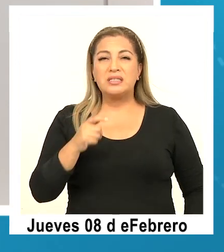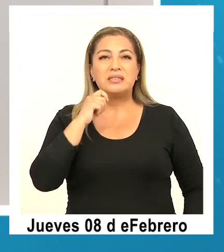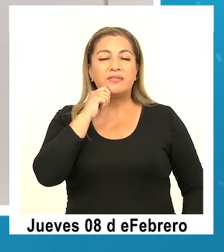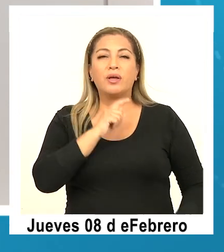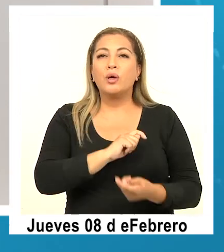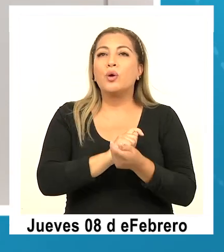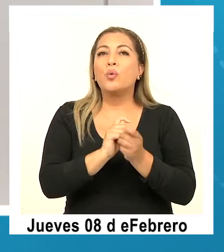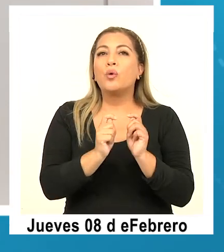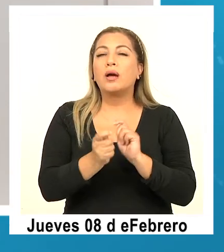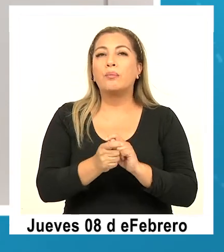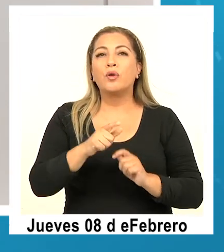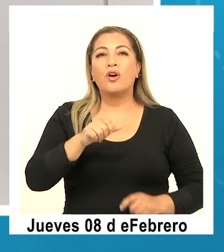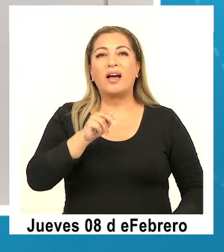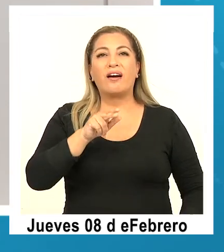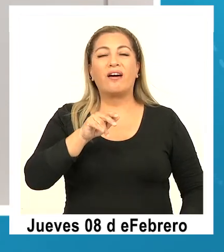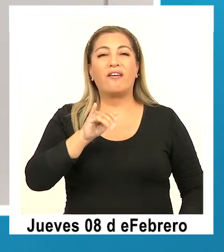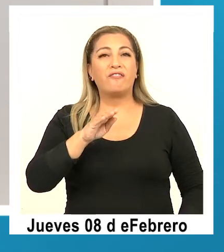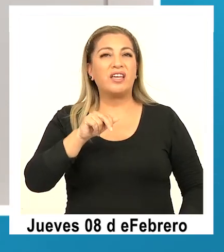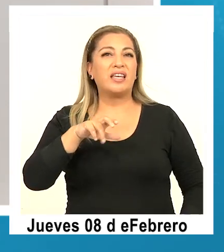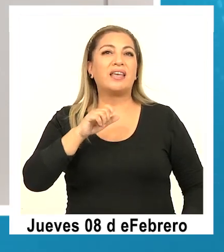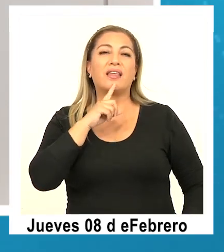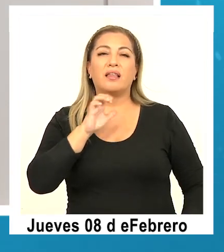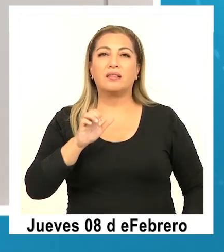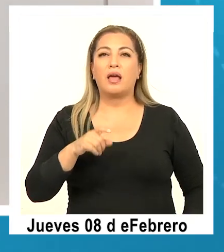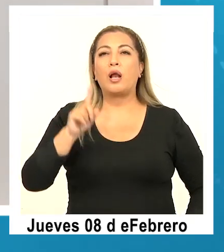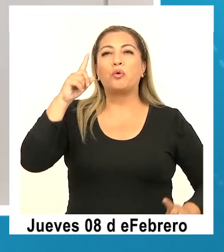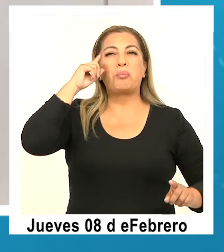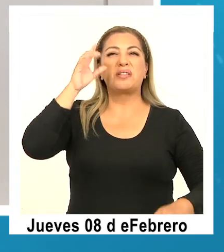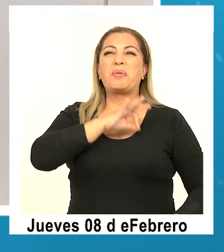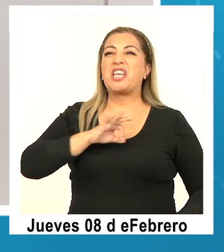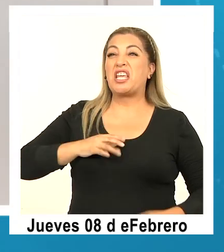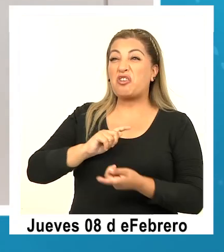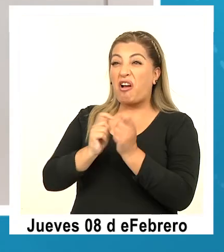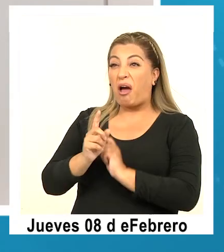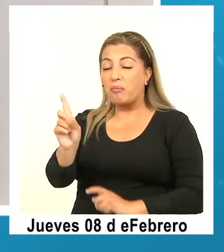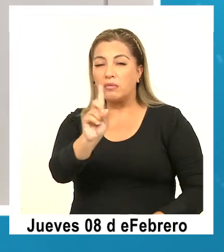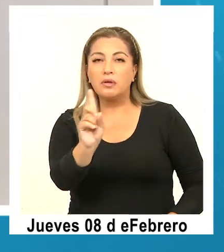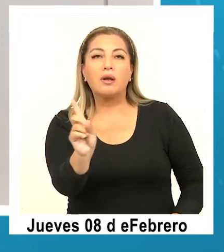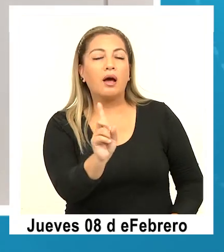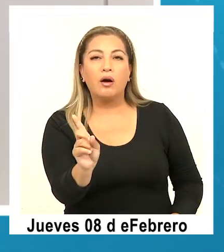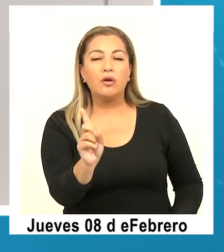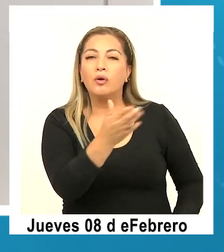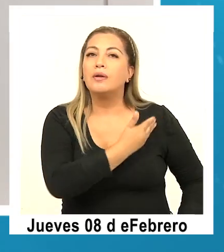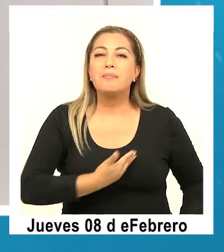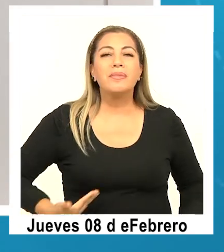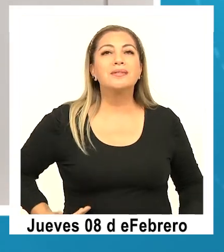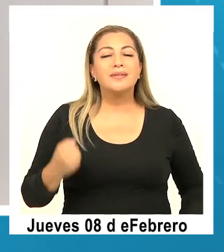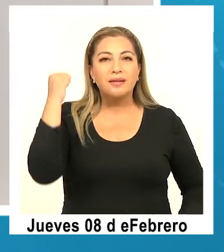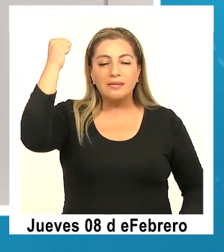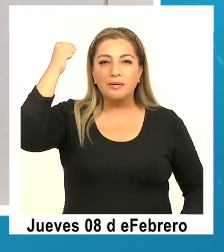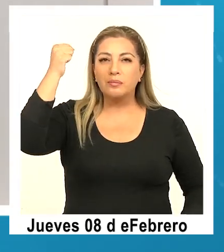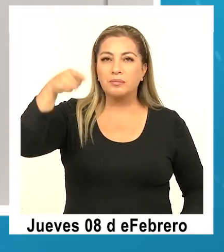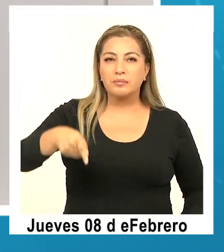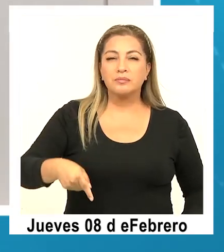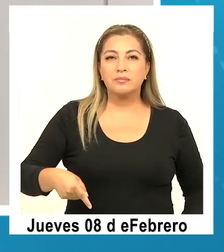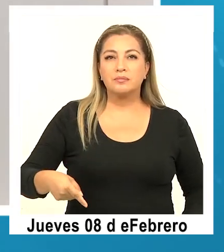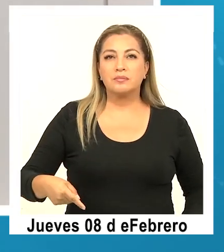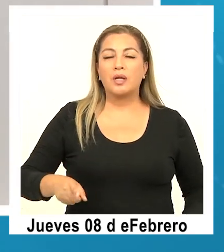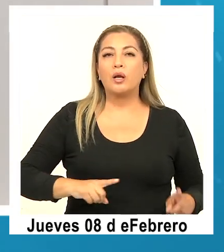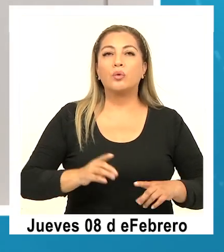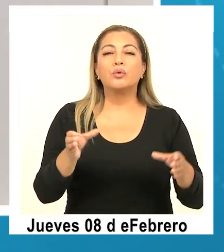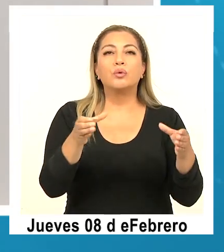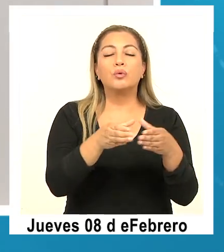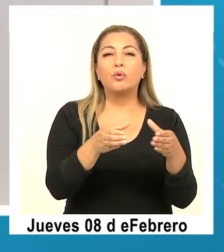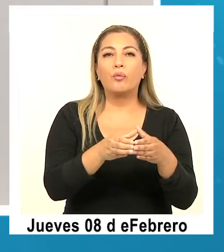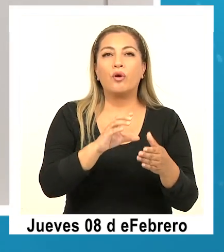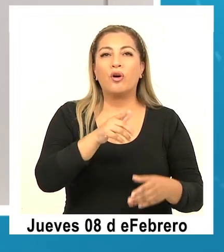solamente cambio de gabinete. Siempre cuando uno dice eso, dice, van a cambiar ministros, van a cambiar... No, mire, el presidente, yo creo que los gabinetes son